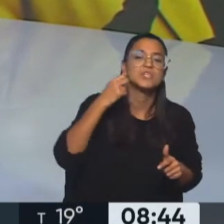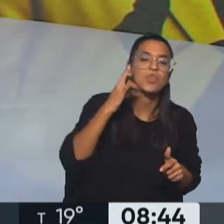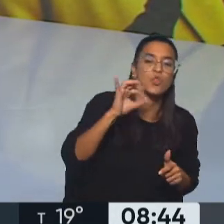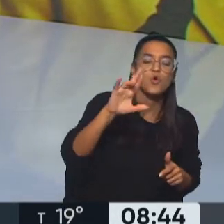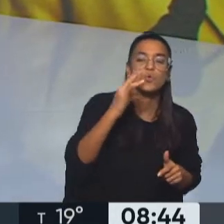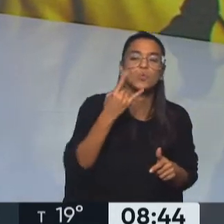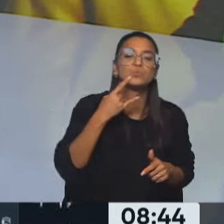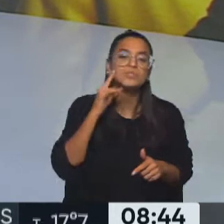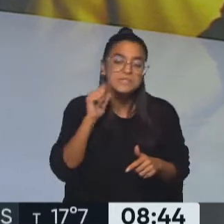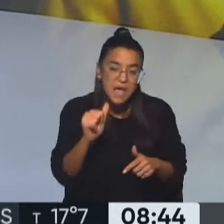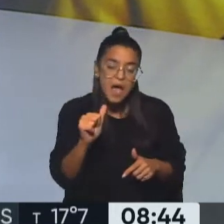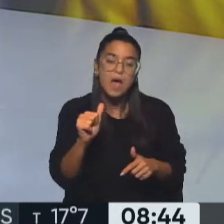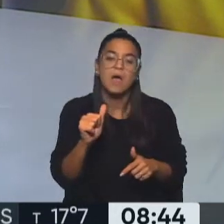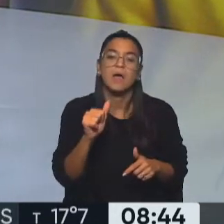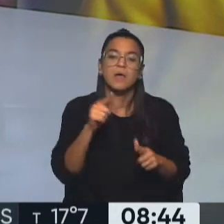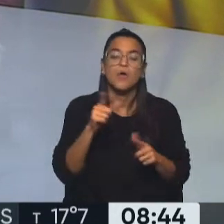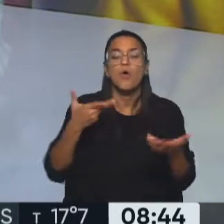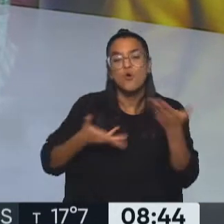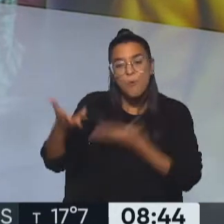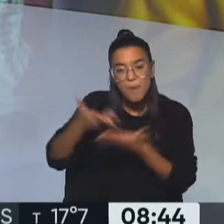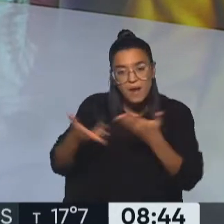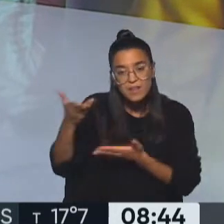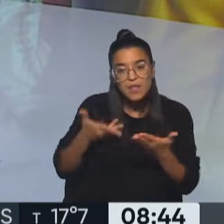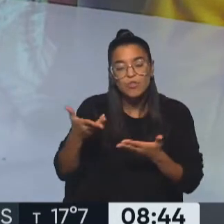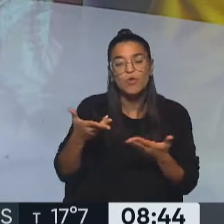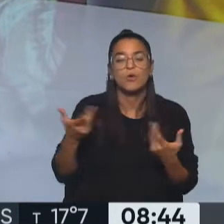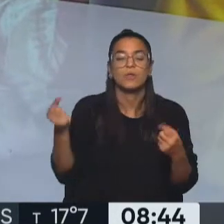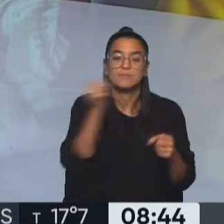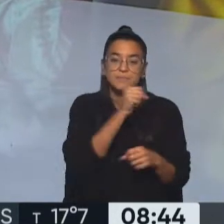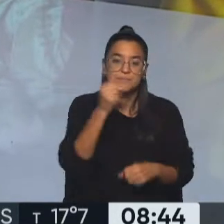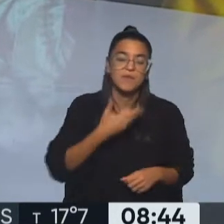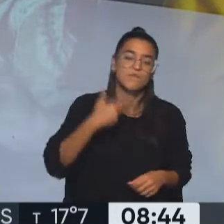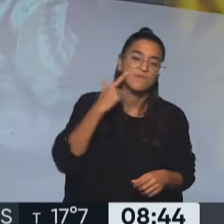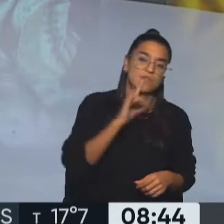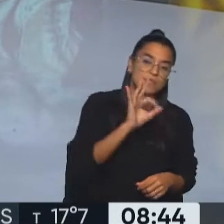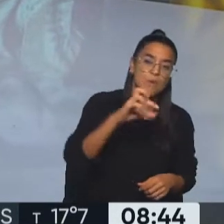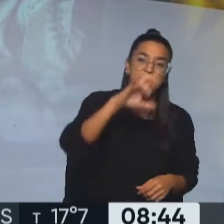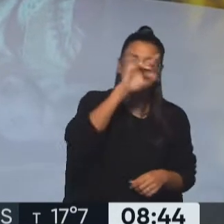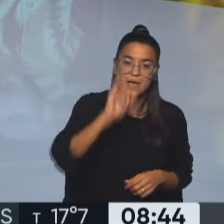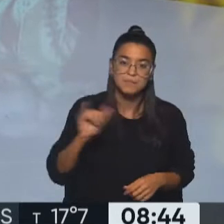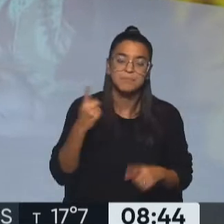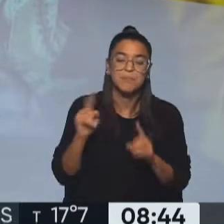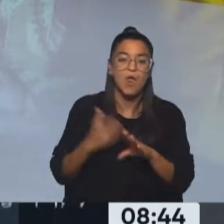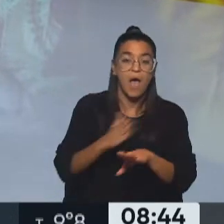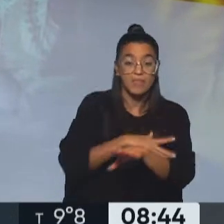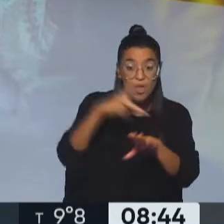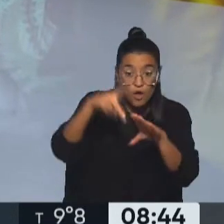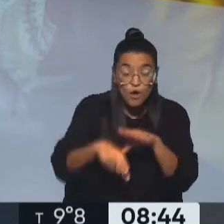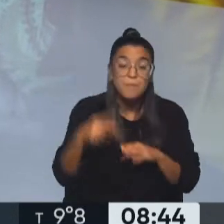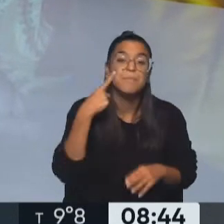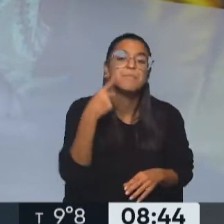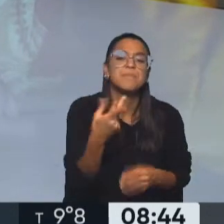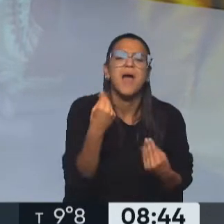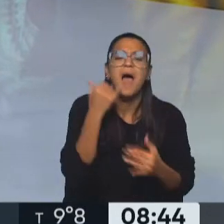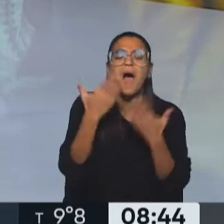de Mateo Sujatovich, compartiendo un tema con Fito Páez. Pero antes del corte, lo escuchamos a Mateo